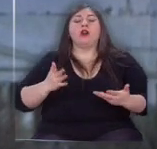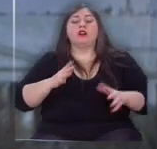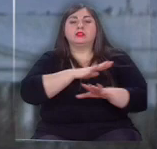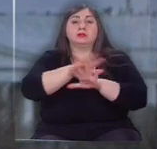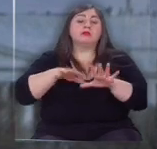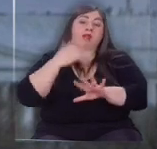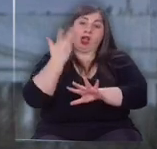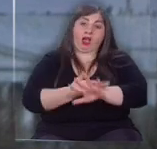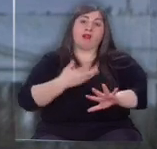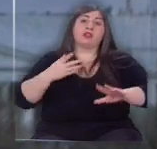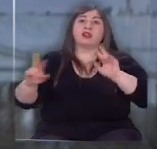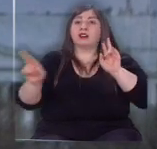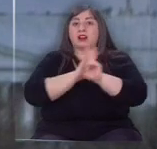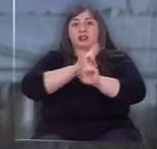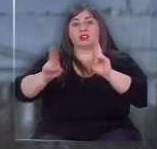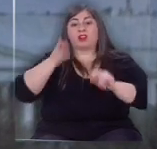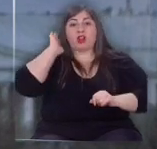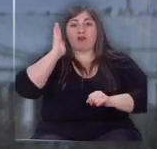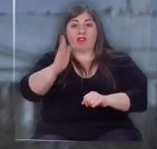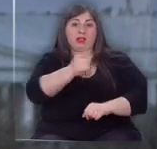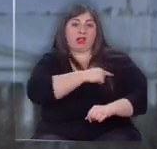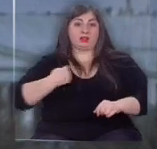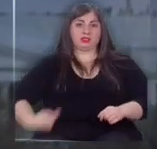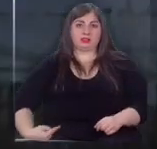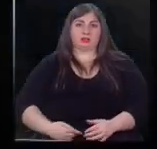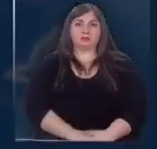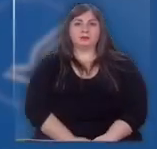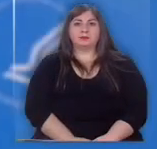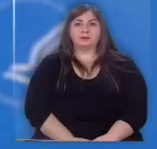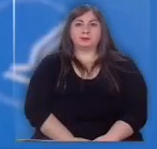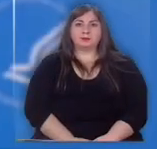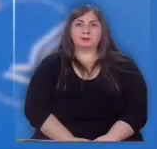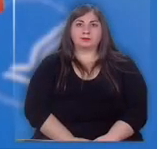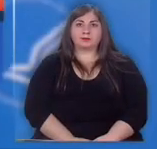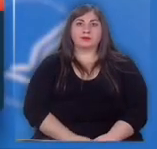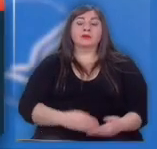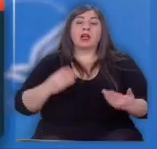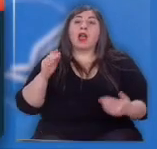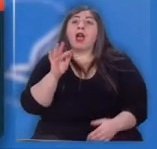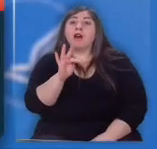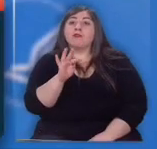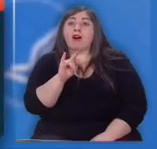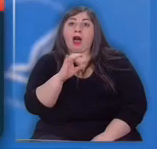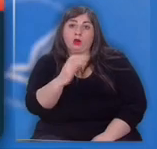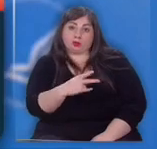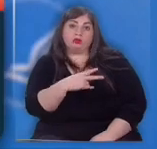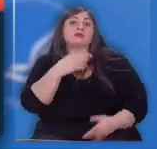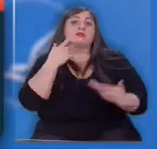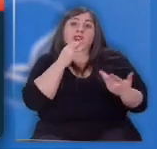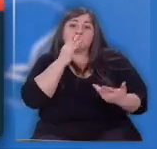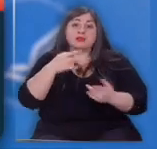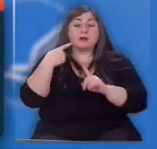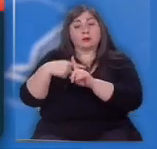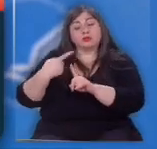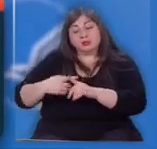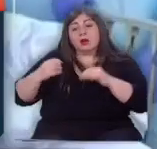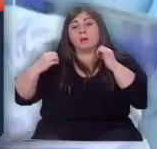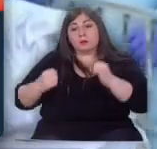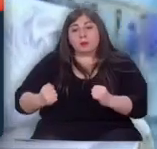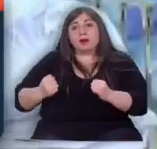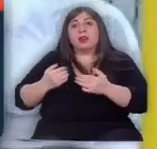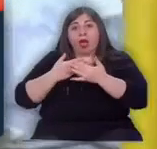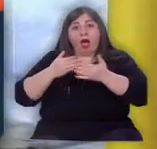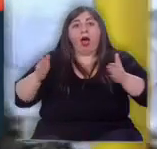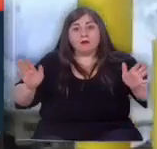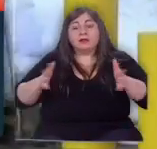que teníamos estaban relacionados con los viajes a China. Y aunque Anthony Fauci ha mostrado un cauto optimismo al señalar que se podría